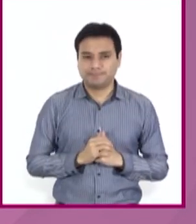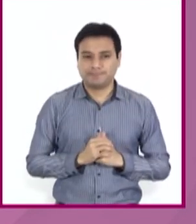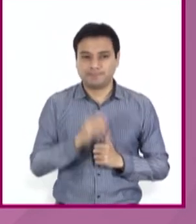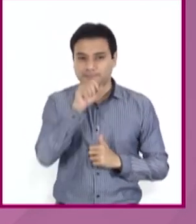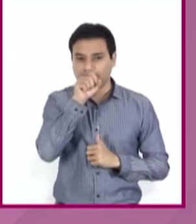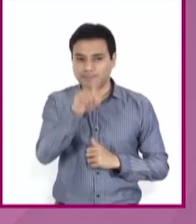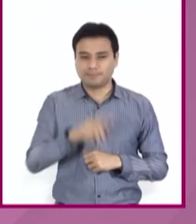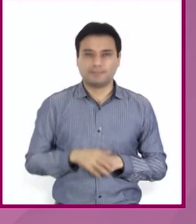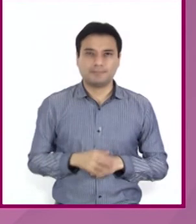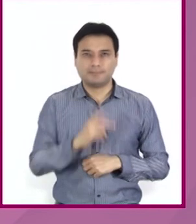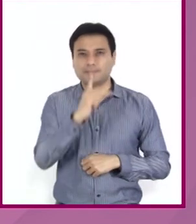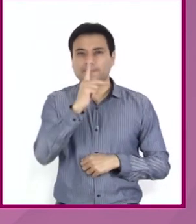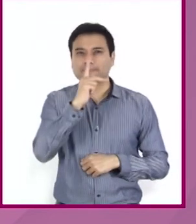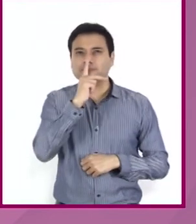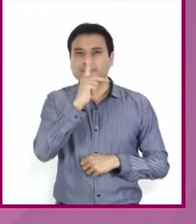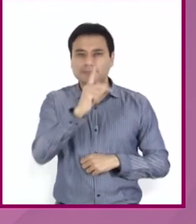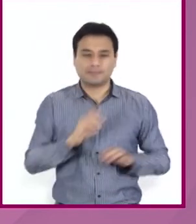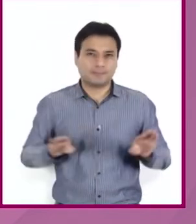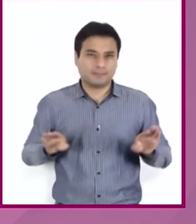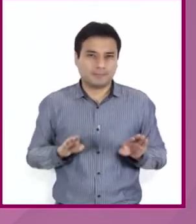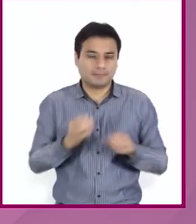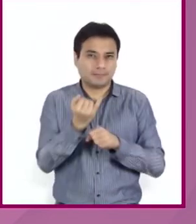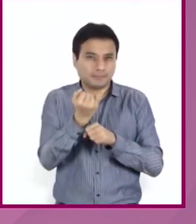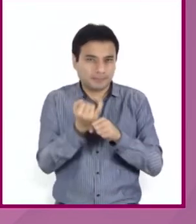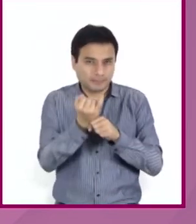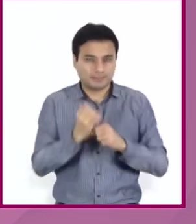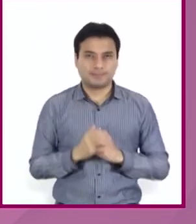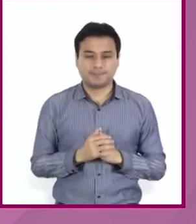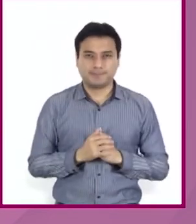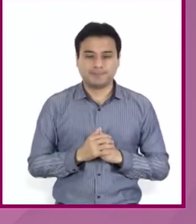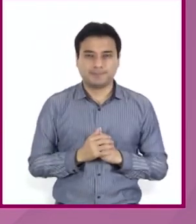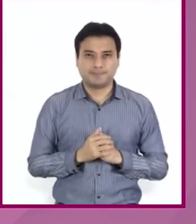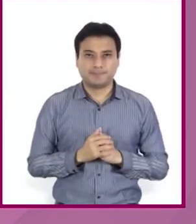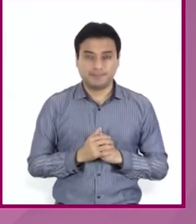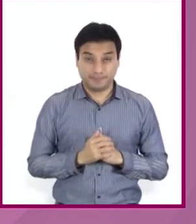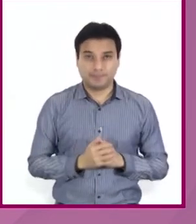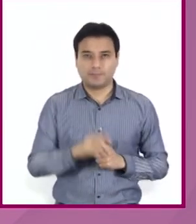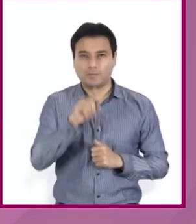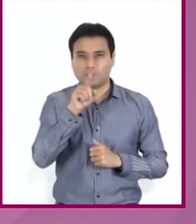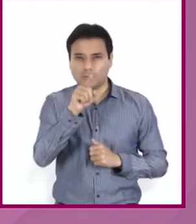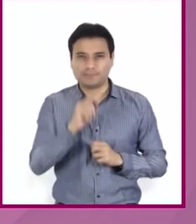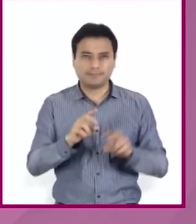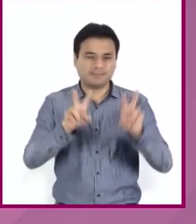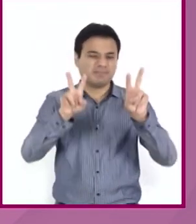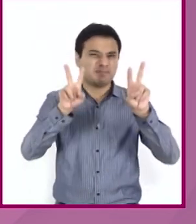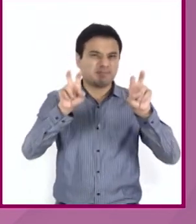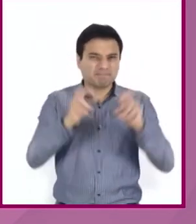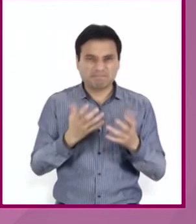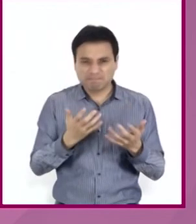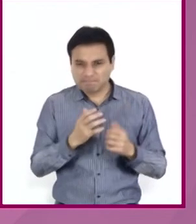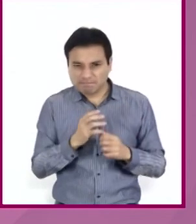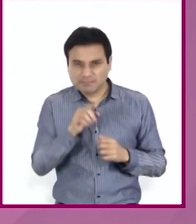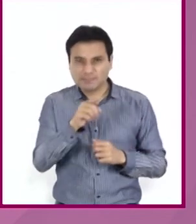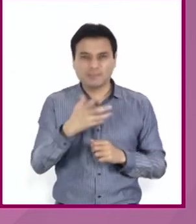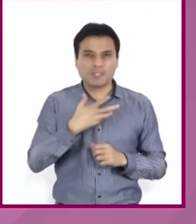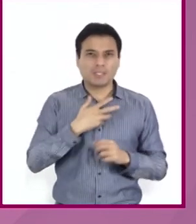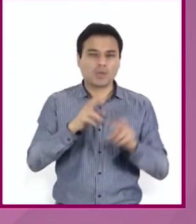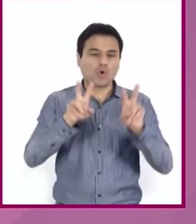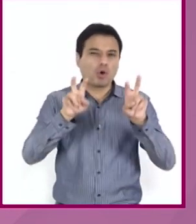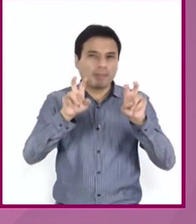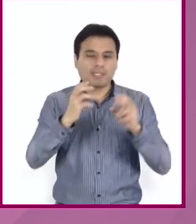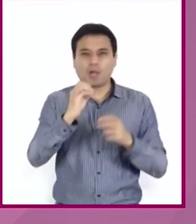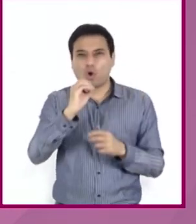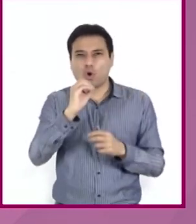Buscar definiciones o explicaciones. Identificar los contenidos resaltados por comillas o